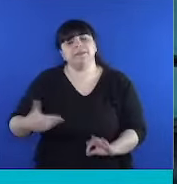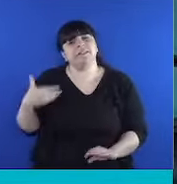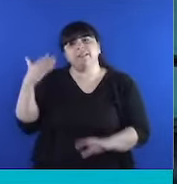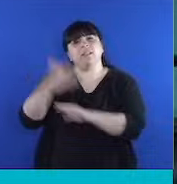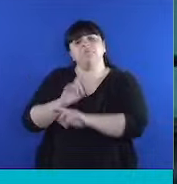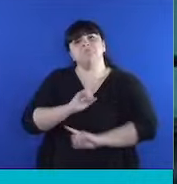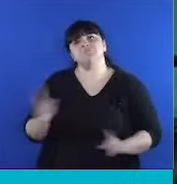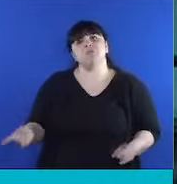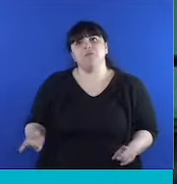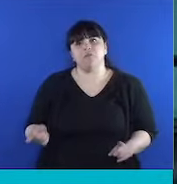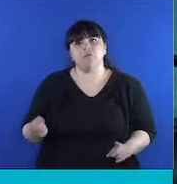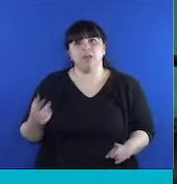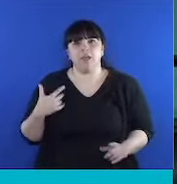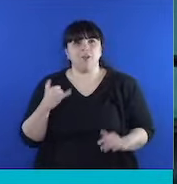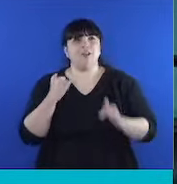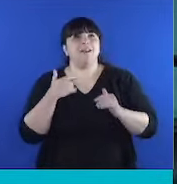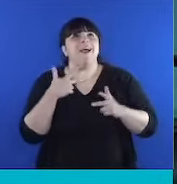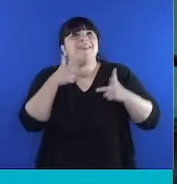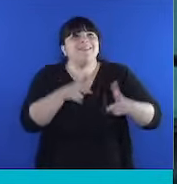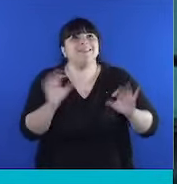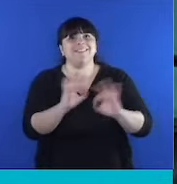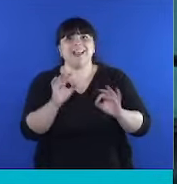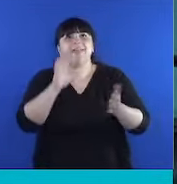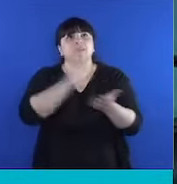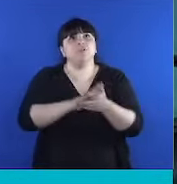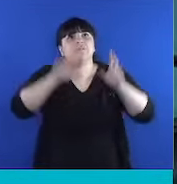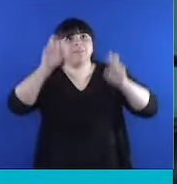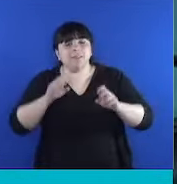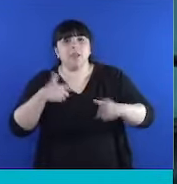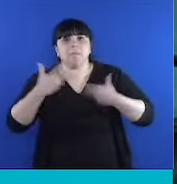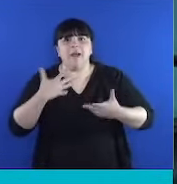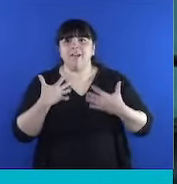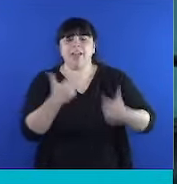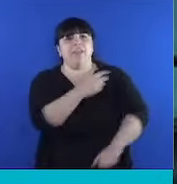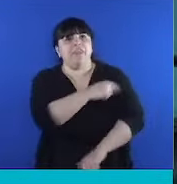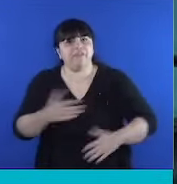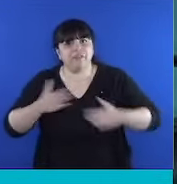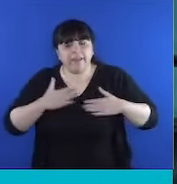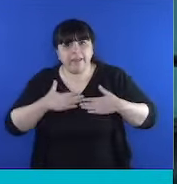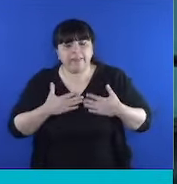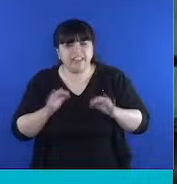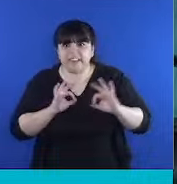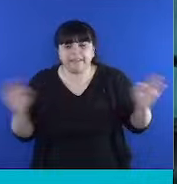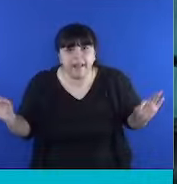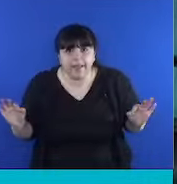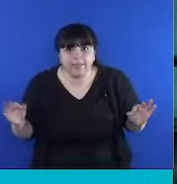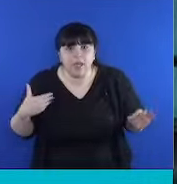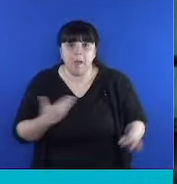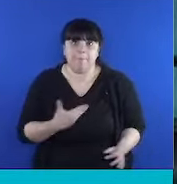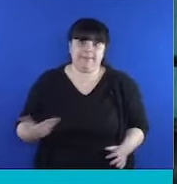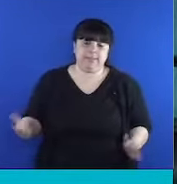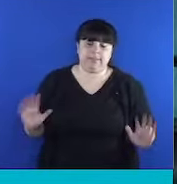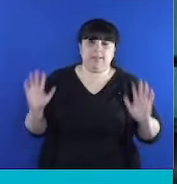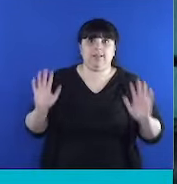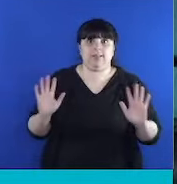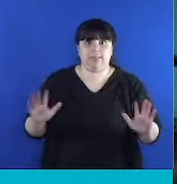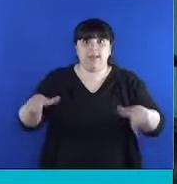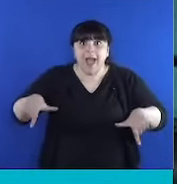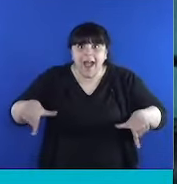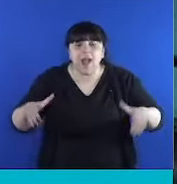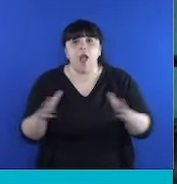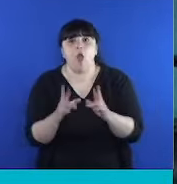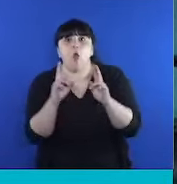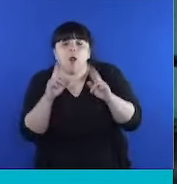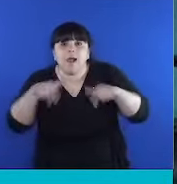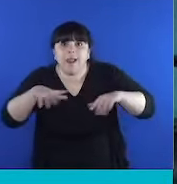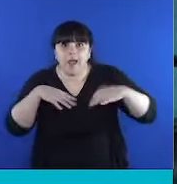se expidieron en defensa de nuestra soberanía y en defensa de nuestros recursos. Señor presidente, desearíamos que esta legislatura tuviera la